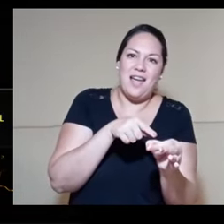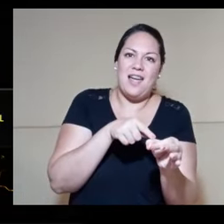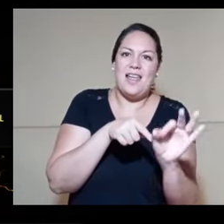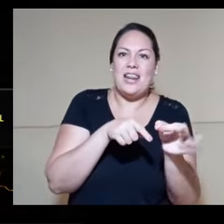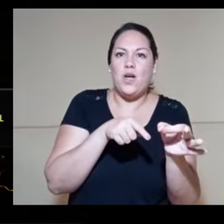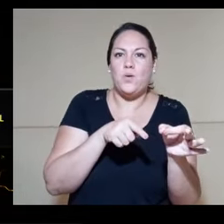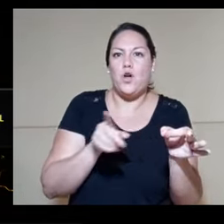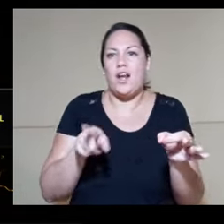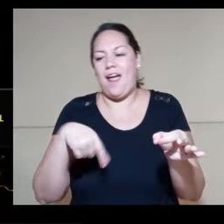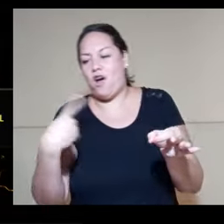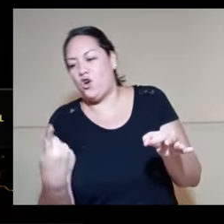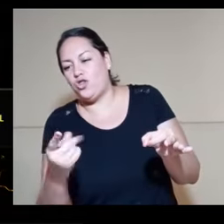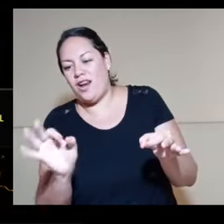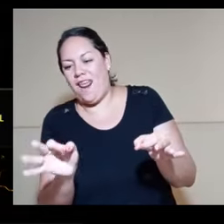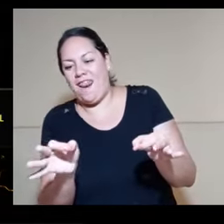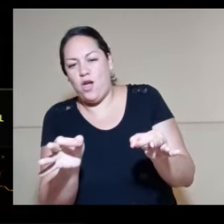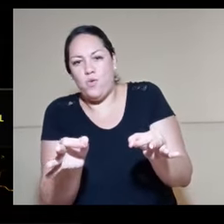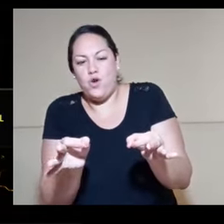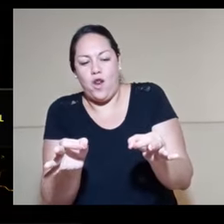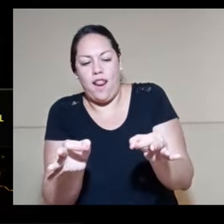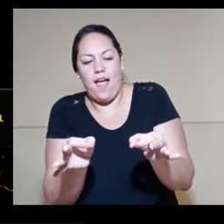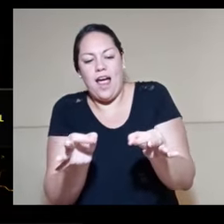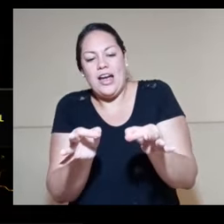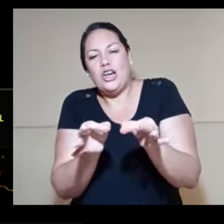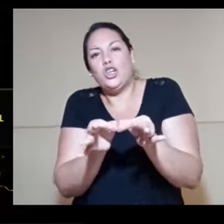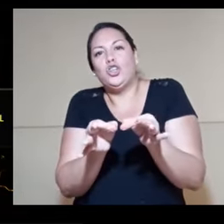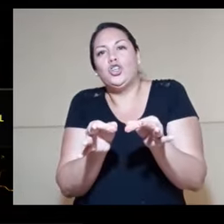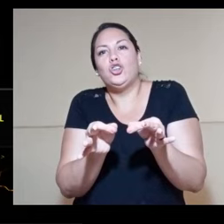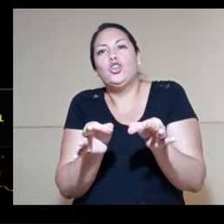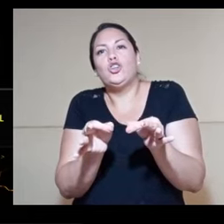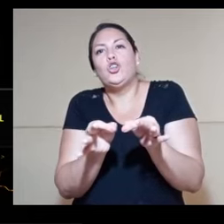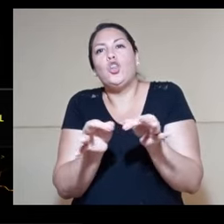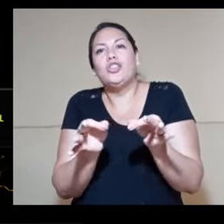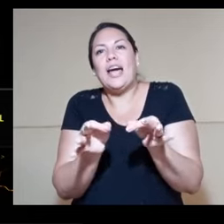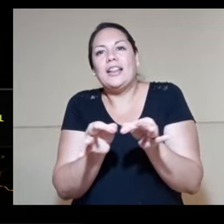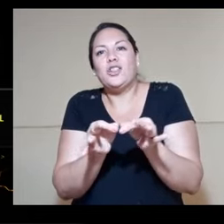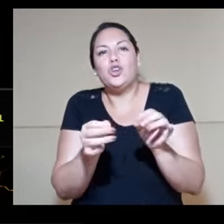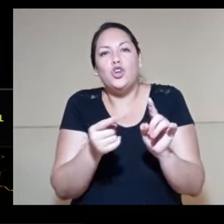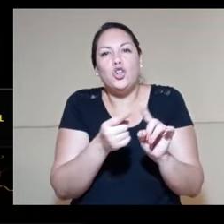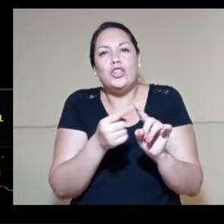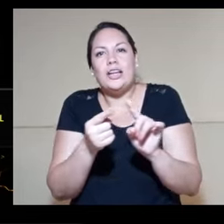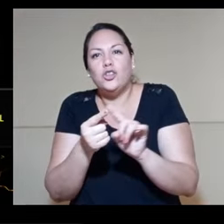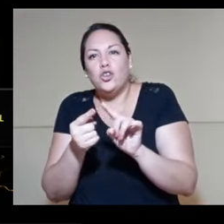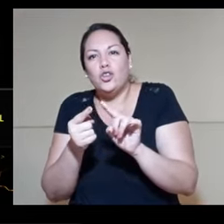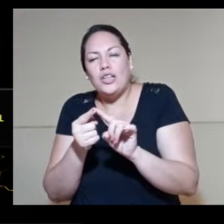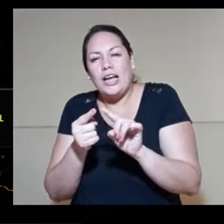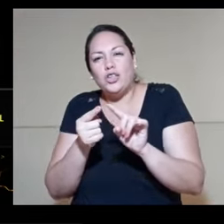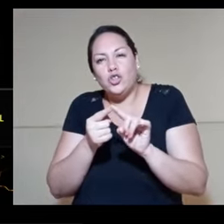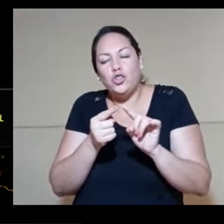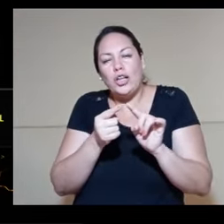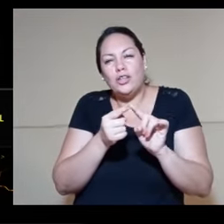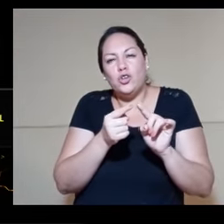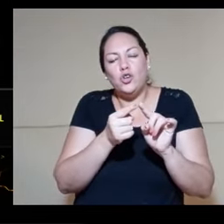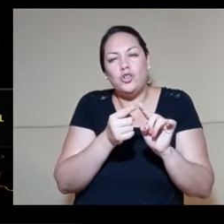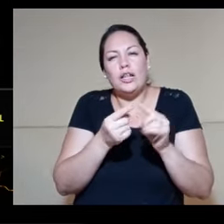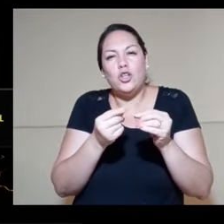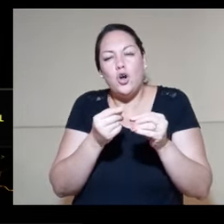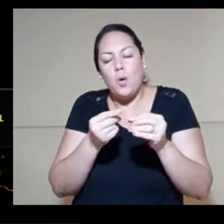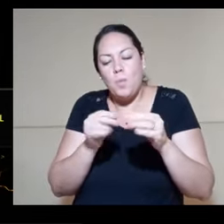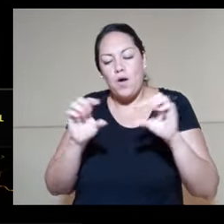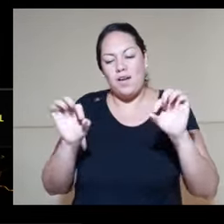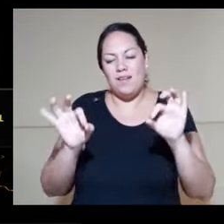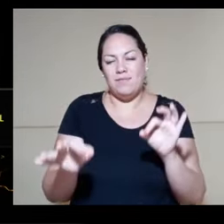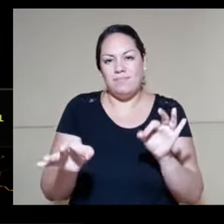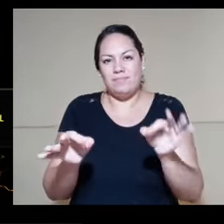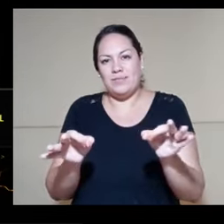una neurona A y una neurona B. No es eso. Es que esas neuronas estén en contacto, pero de manera funcional.